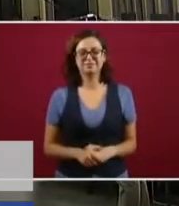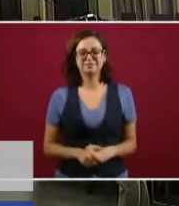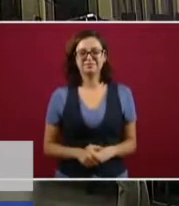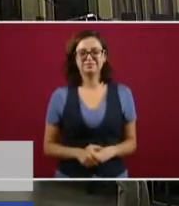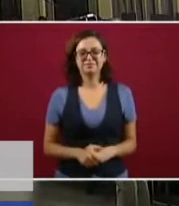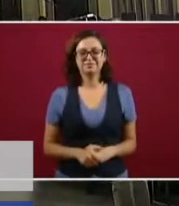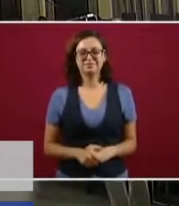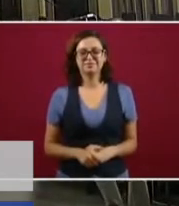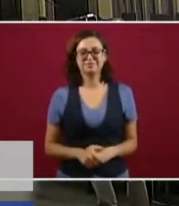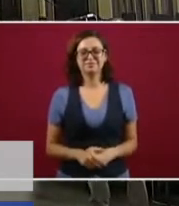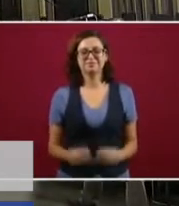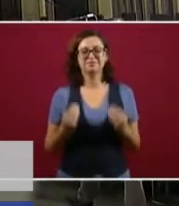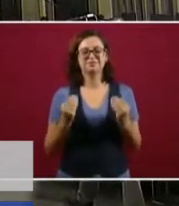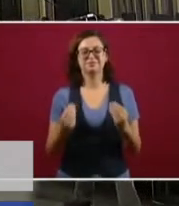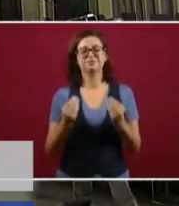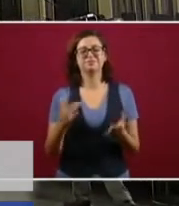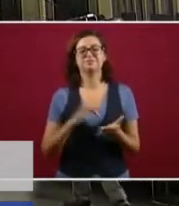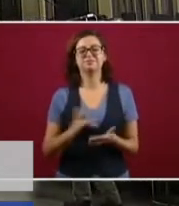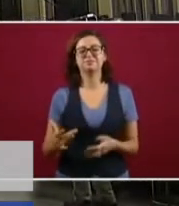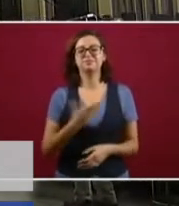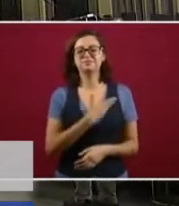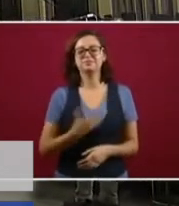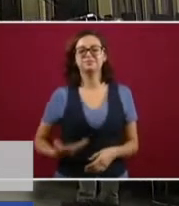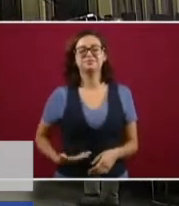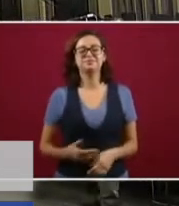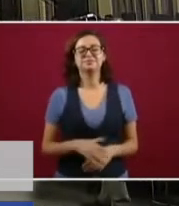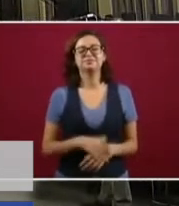en los temas de seguridad pública.